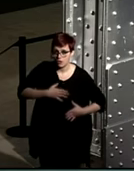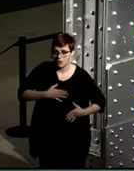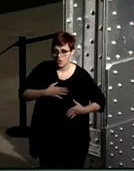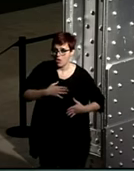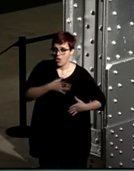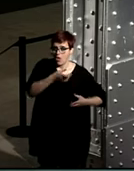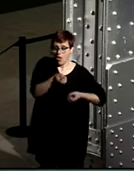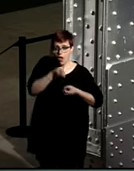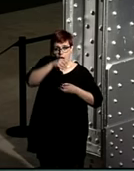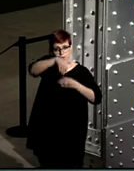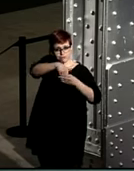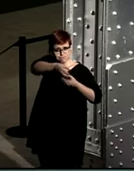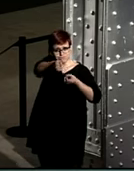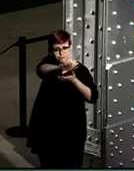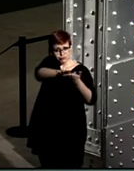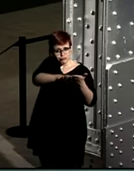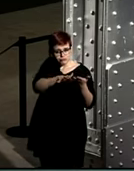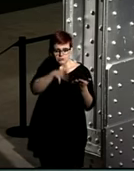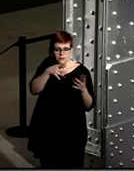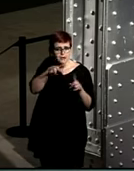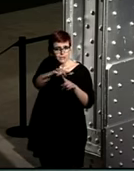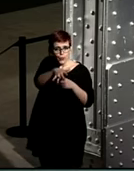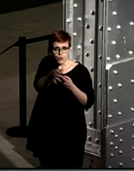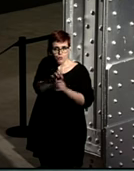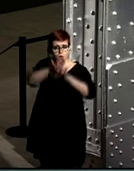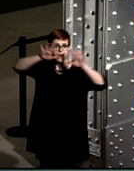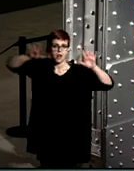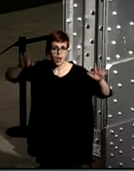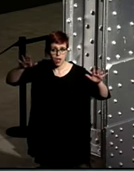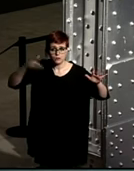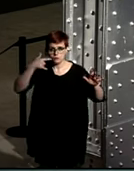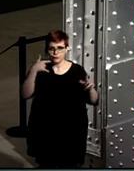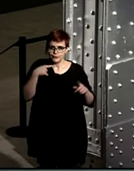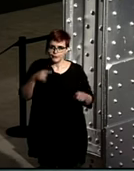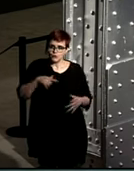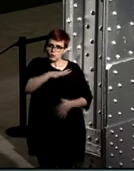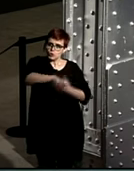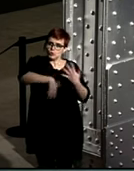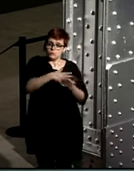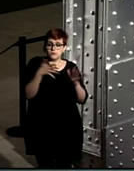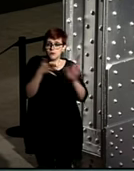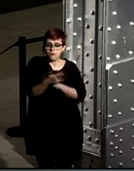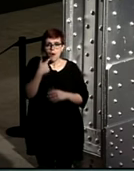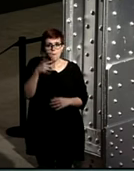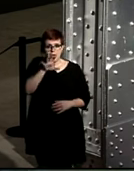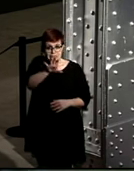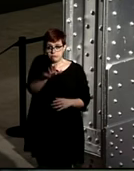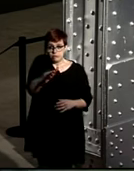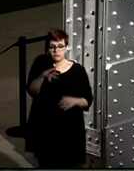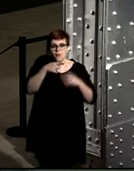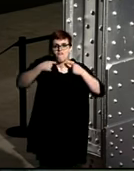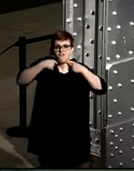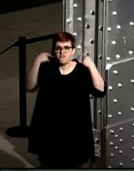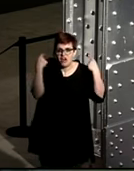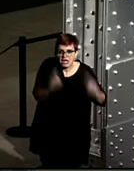que era realmente un conflicto muy claro. Lo es, claro. Claro, y el resultado de un fracaso como país que ha hecho que